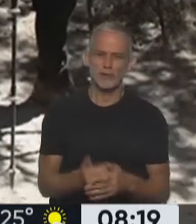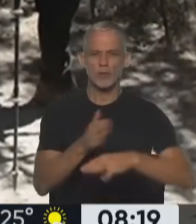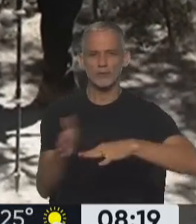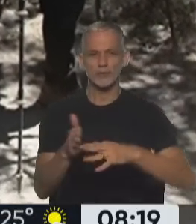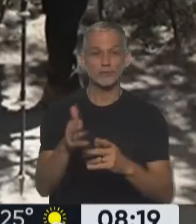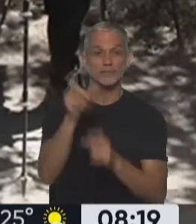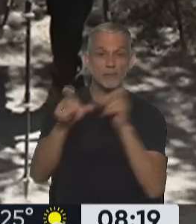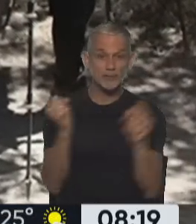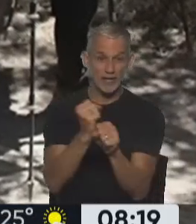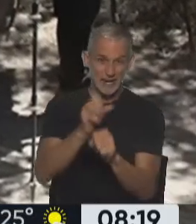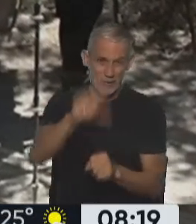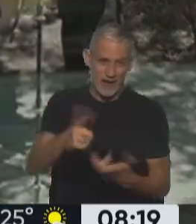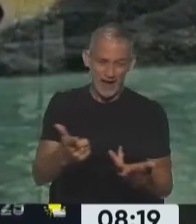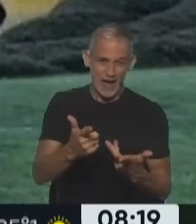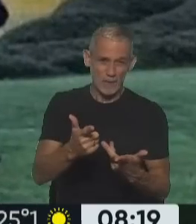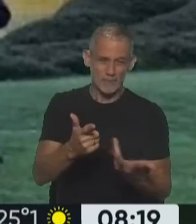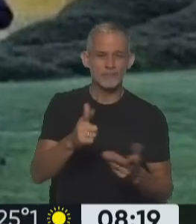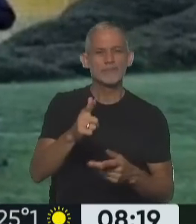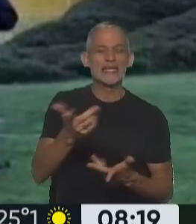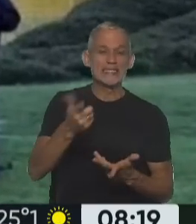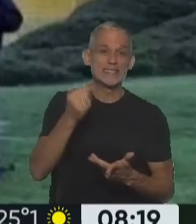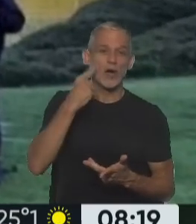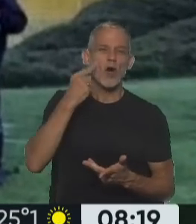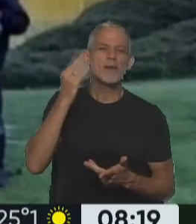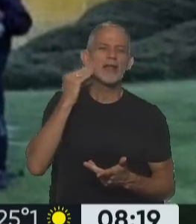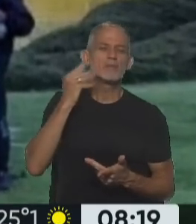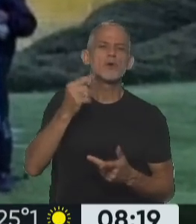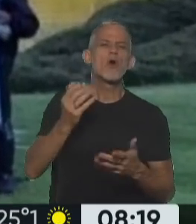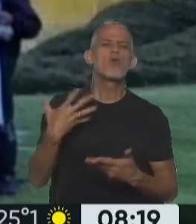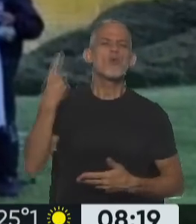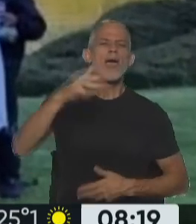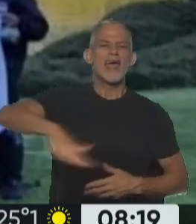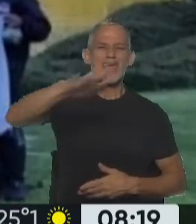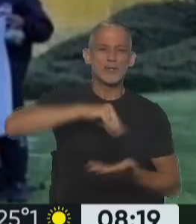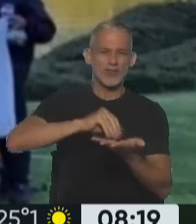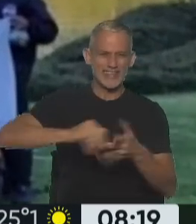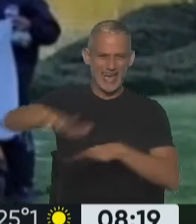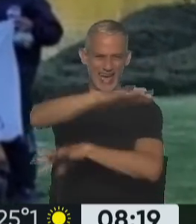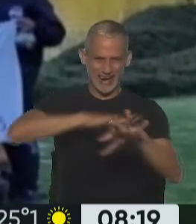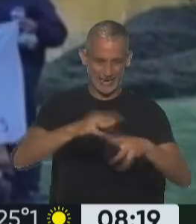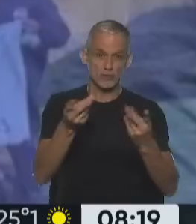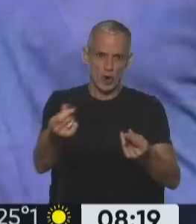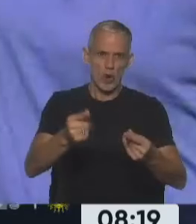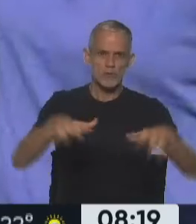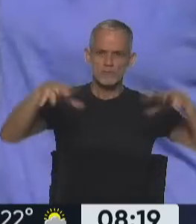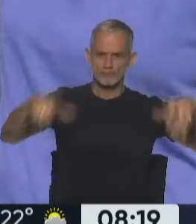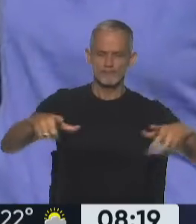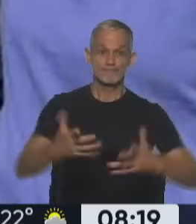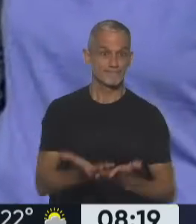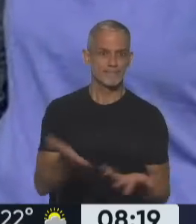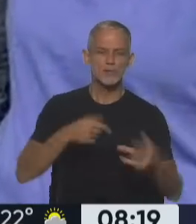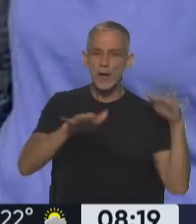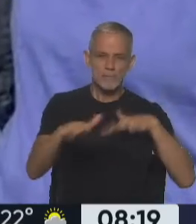rurales de John Lewis, el magnate británico que es el dueño justamente de las tierras. De esta manera la